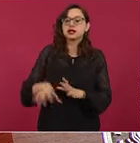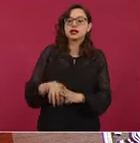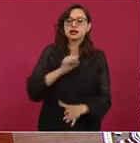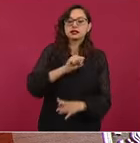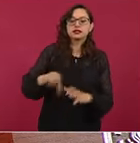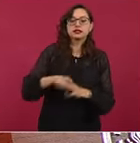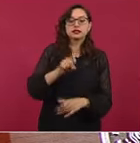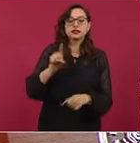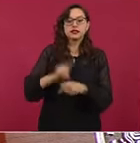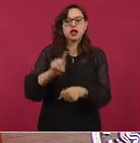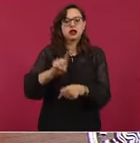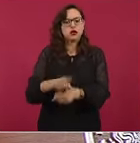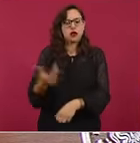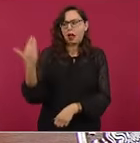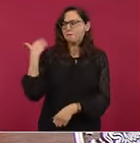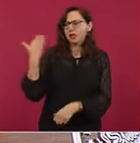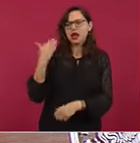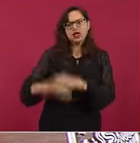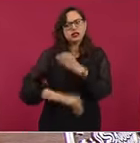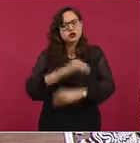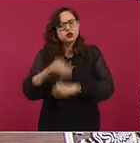¿Y dónde quedó el pleito?